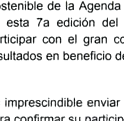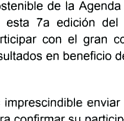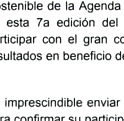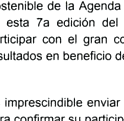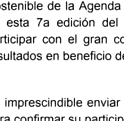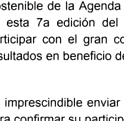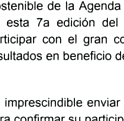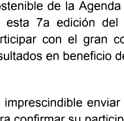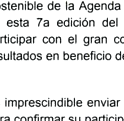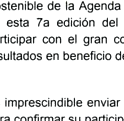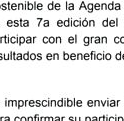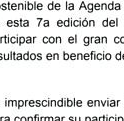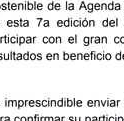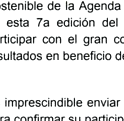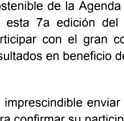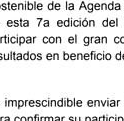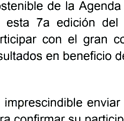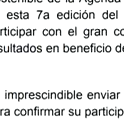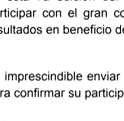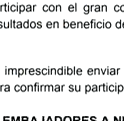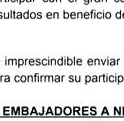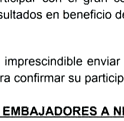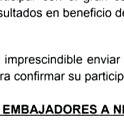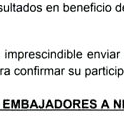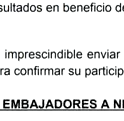Alianza Estratégica.